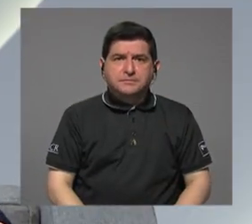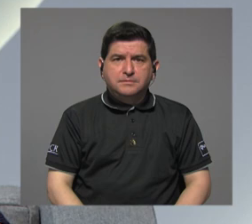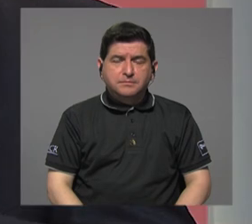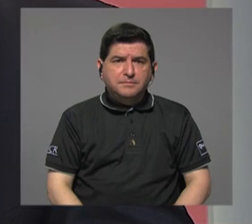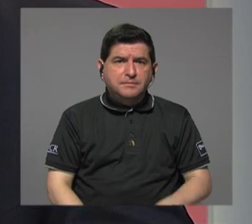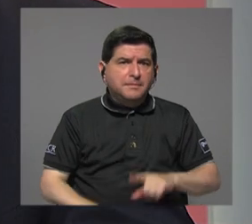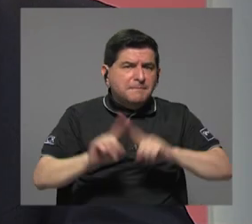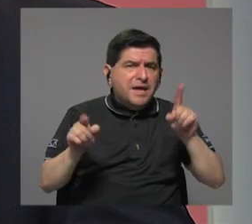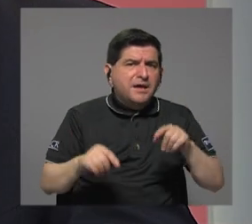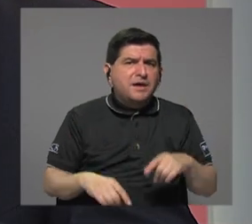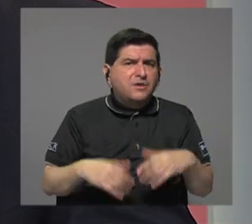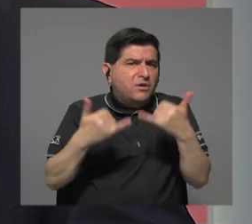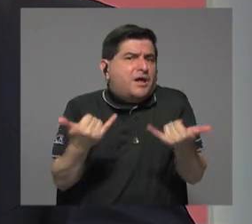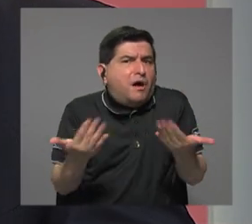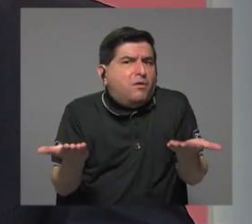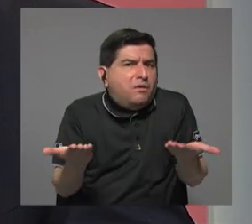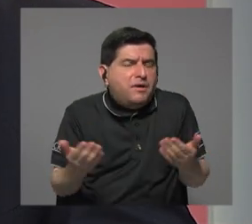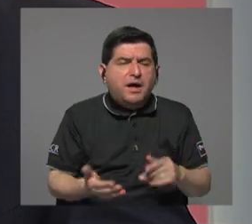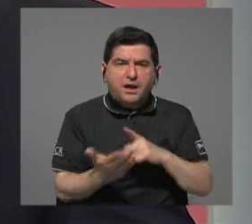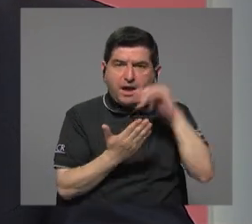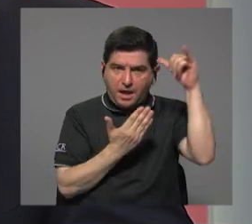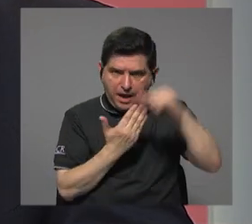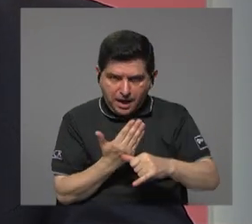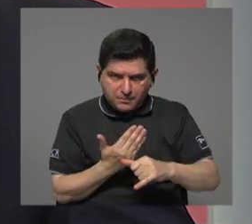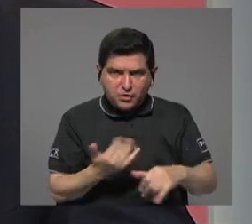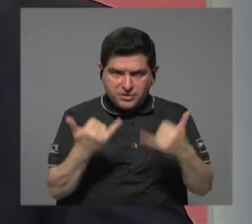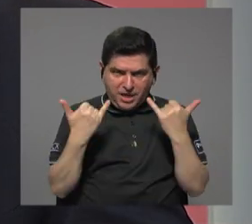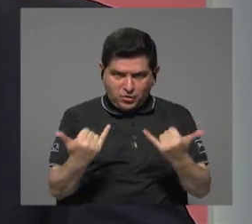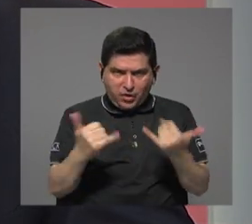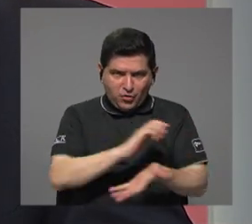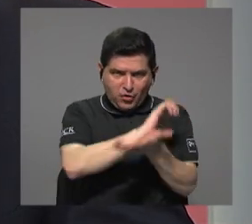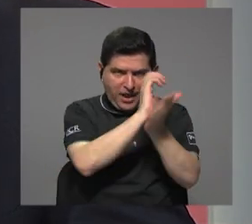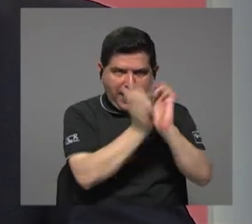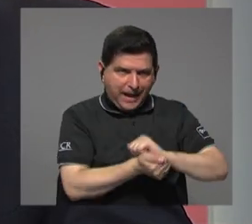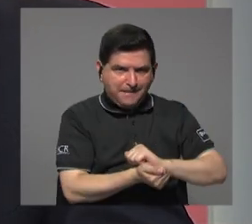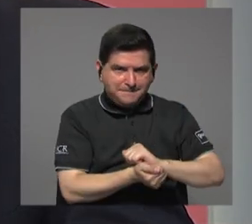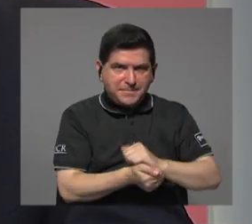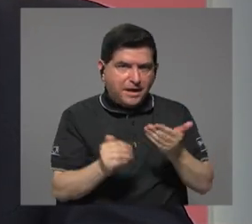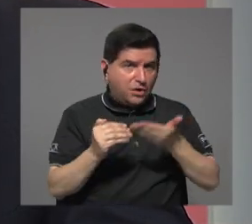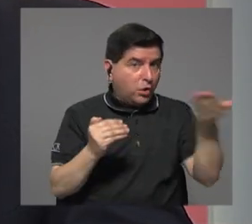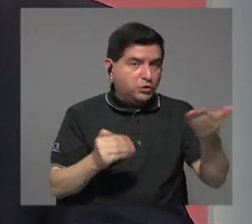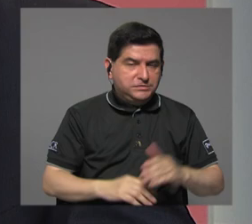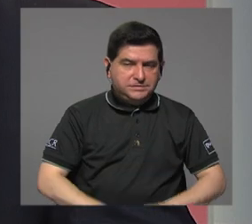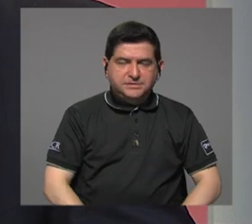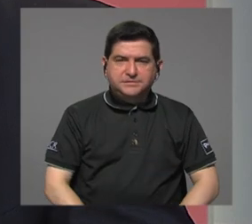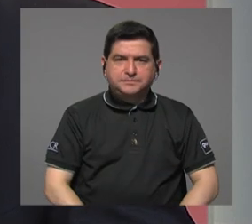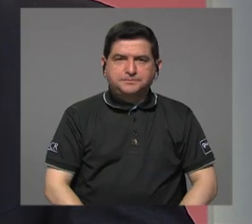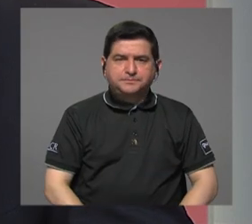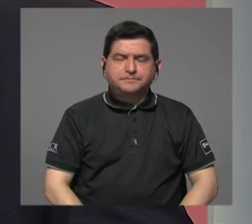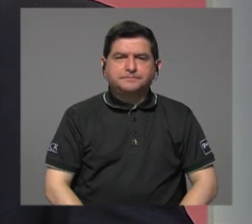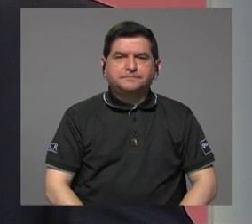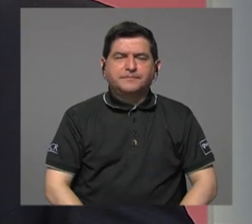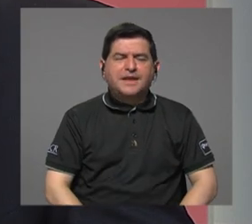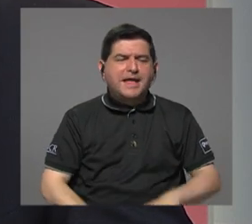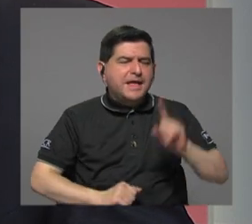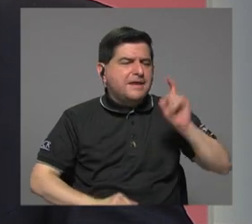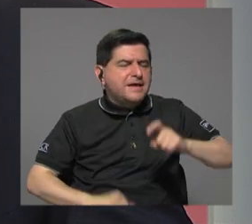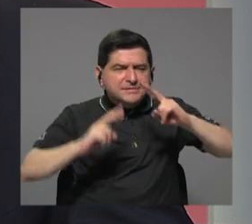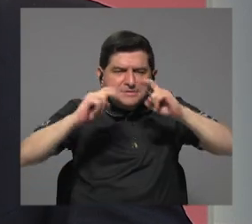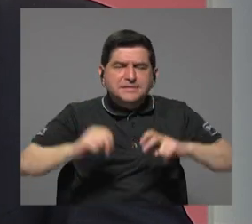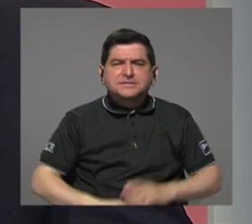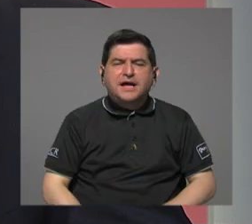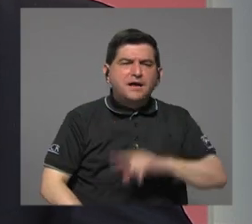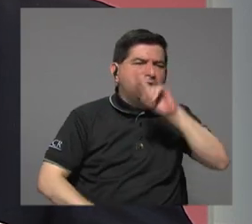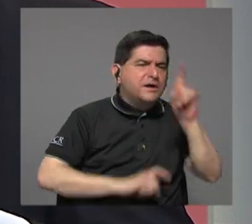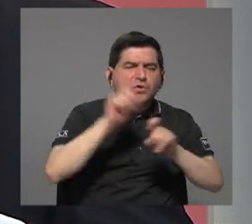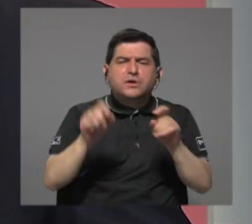entonces ahora este proyecto que está ahora cambia algunas cosas de estas lo que tenemos que ver es cómo queden a